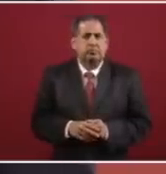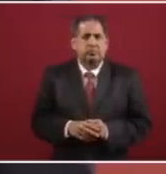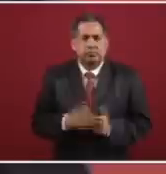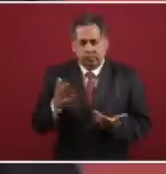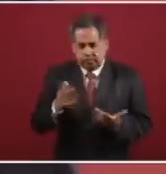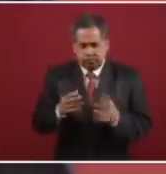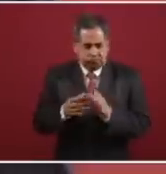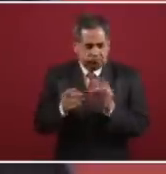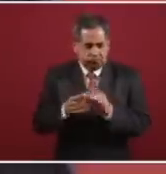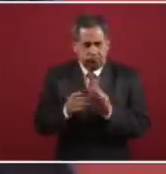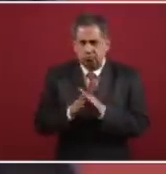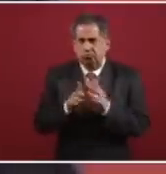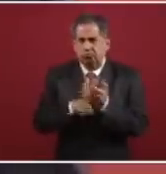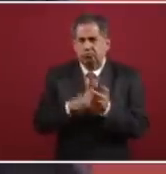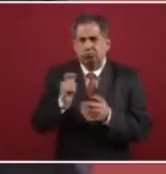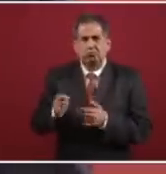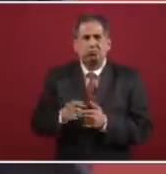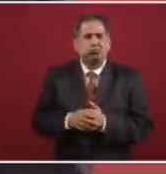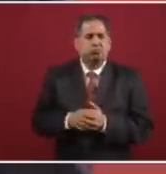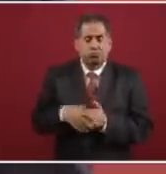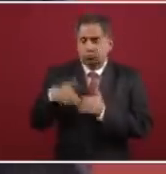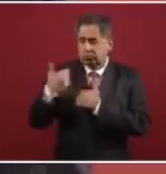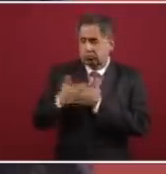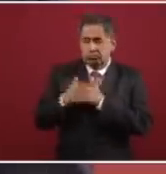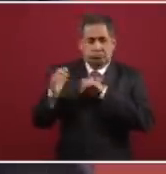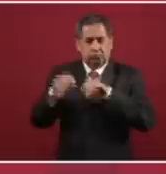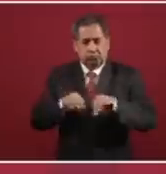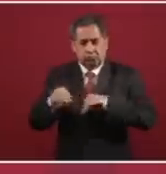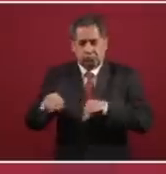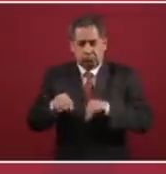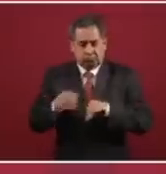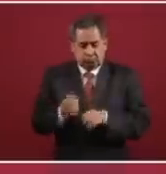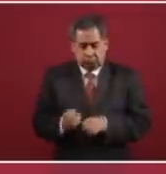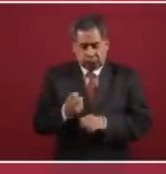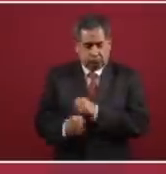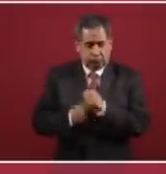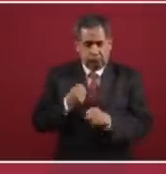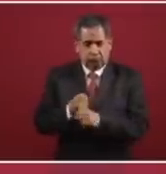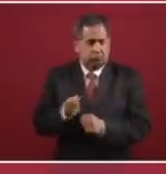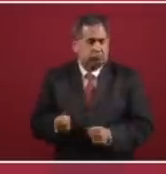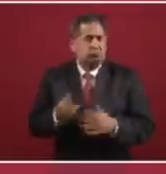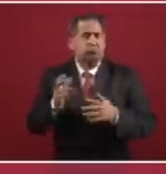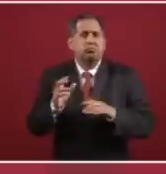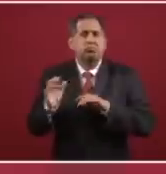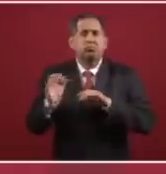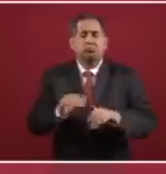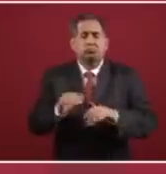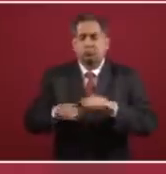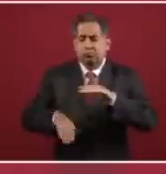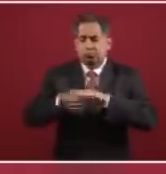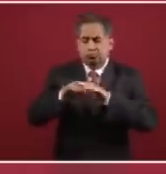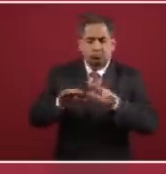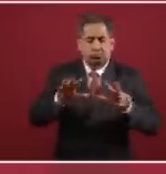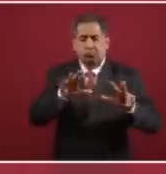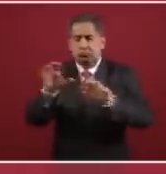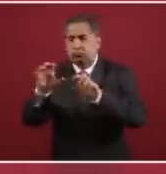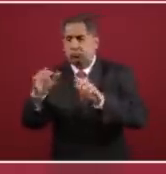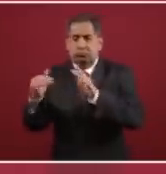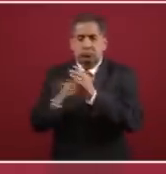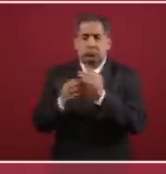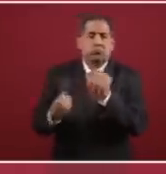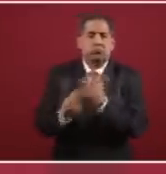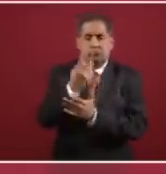Vamos a llegar en empleos formales este año a 800,000 nuevas plazas.